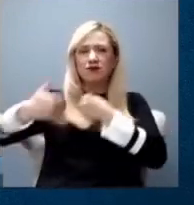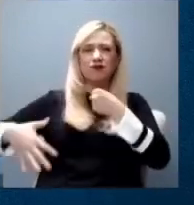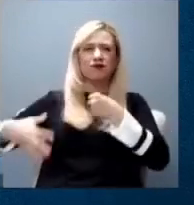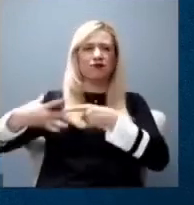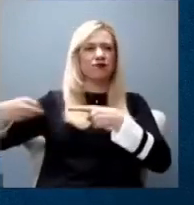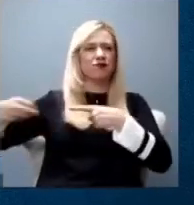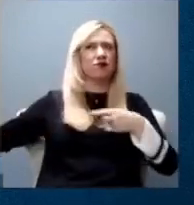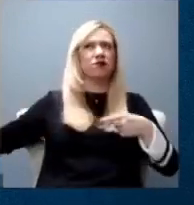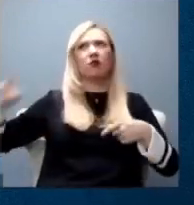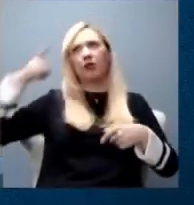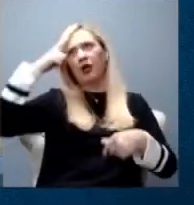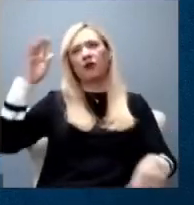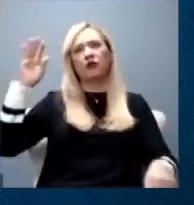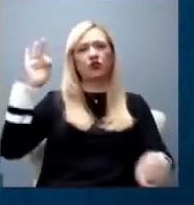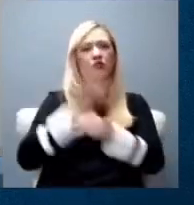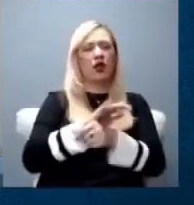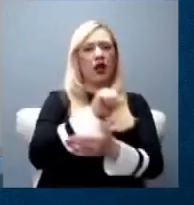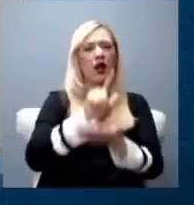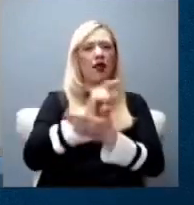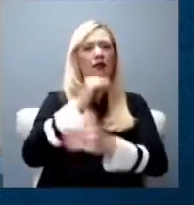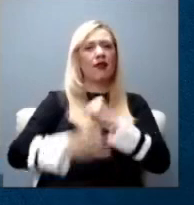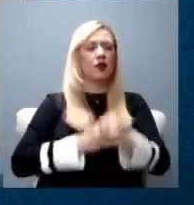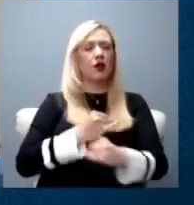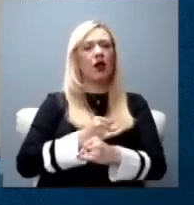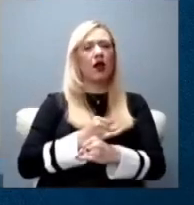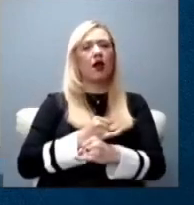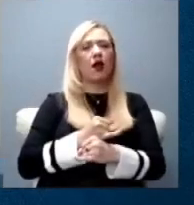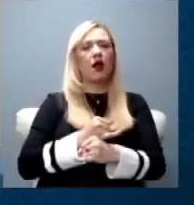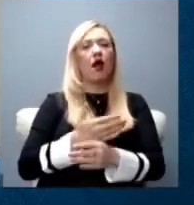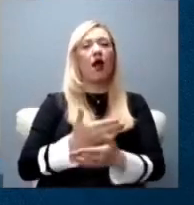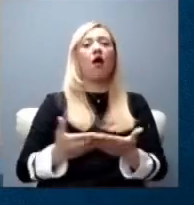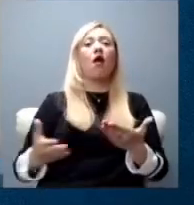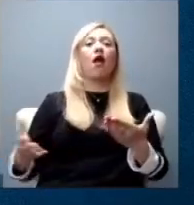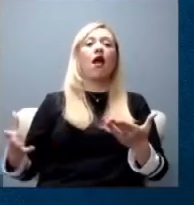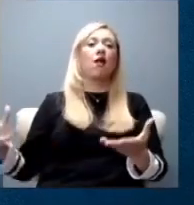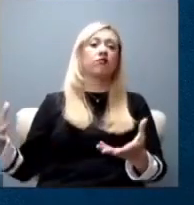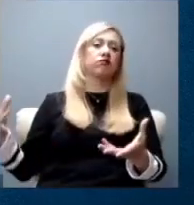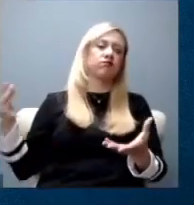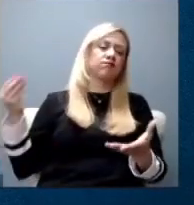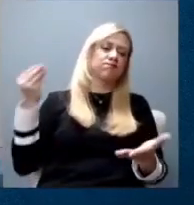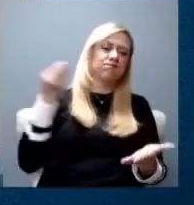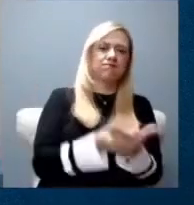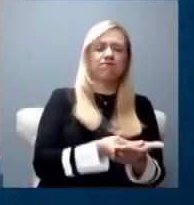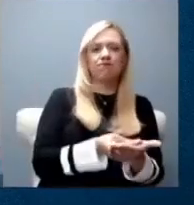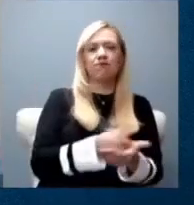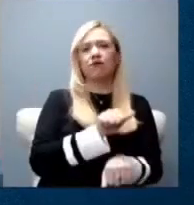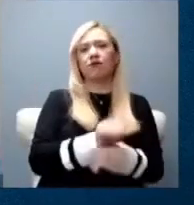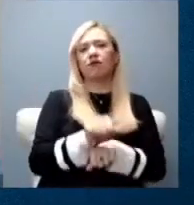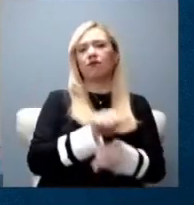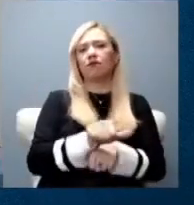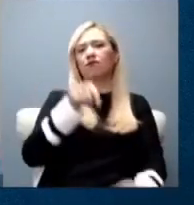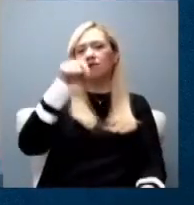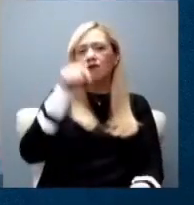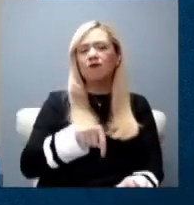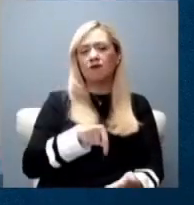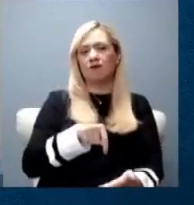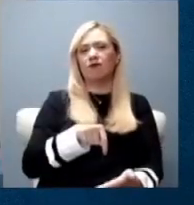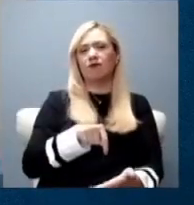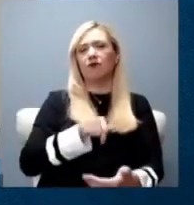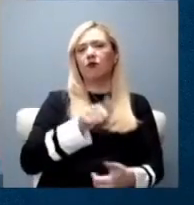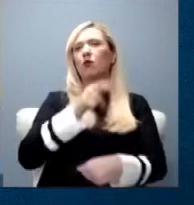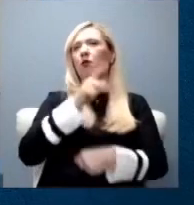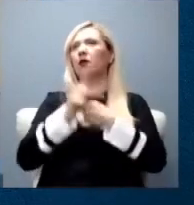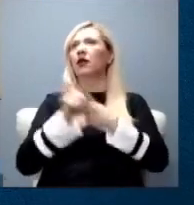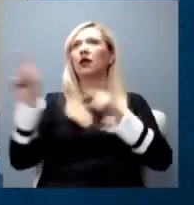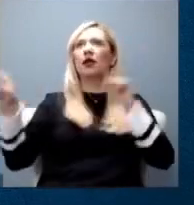protección internacional de alguna manera vuelve al derecho nacional o vuelve a la Argentina o vuelve a otros de los países y